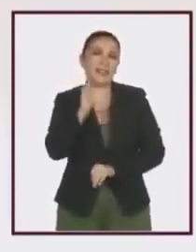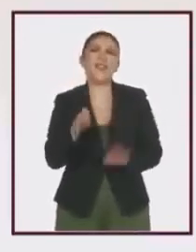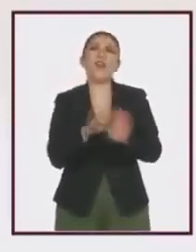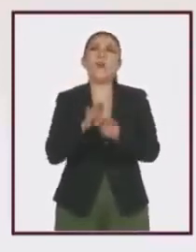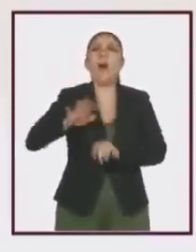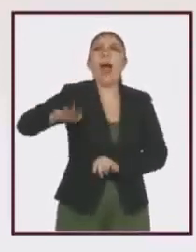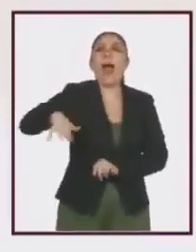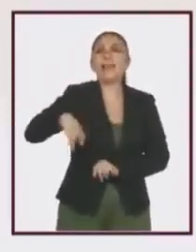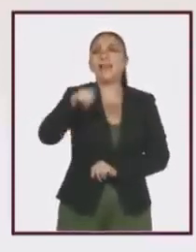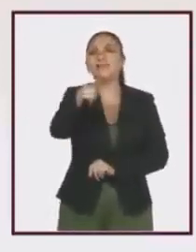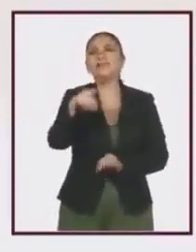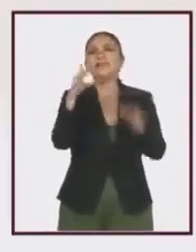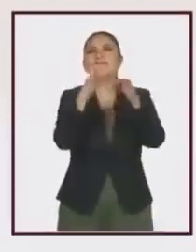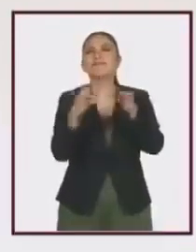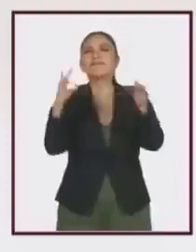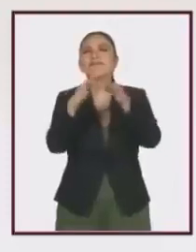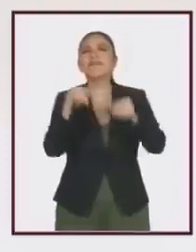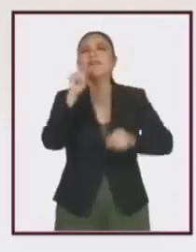el punto de los